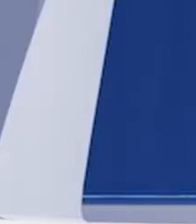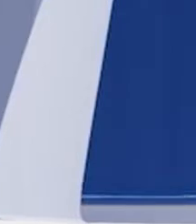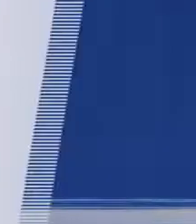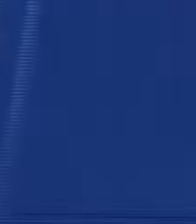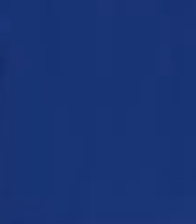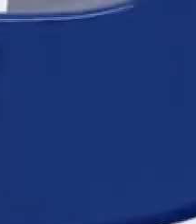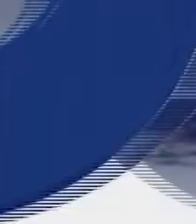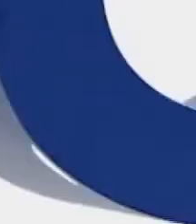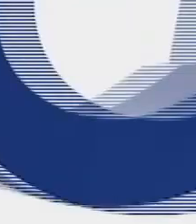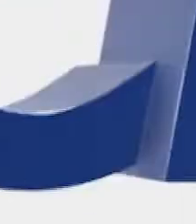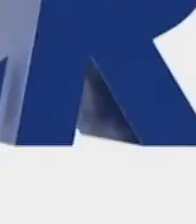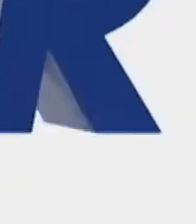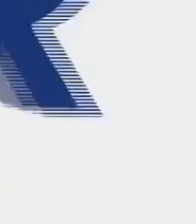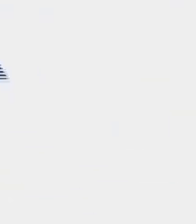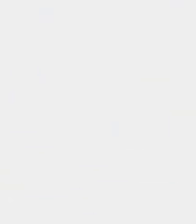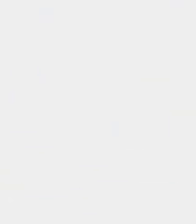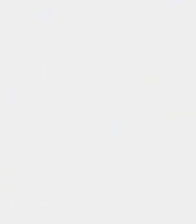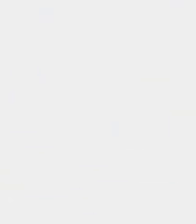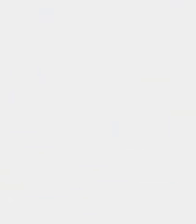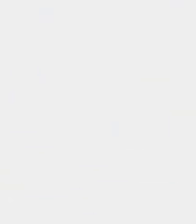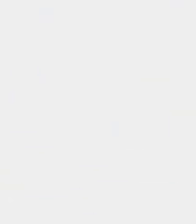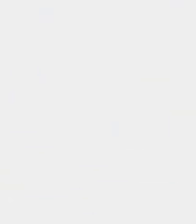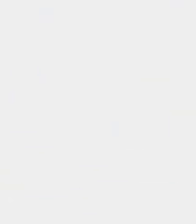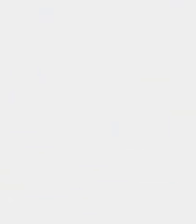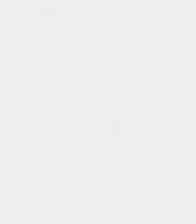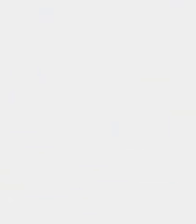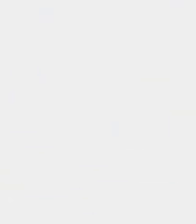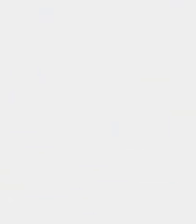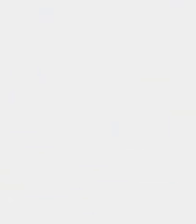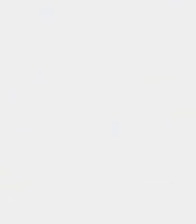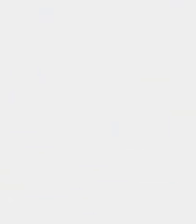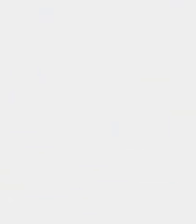bancobcr.com. Somos el Banco de Costa Rica.